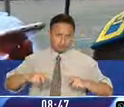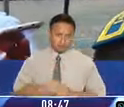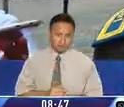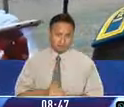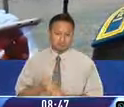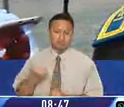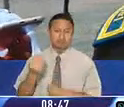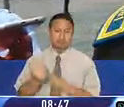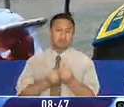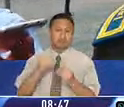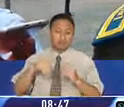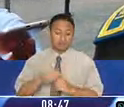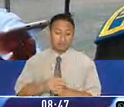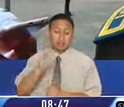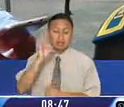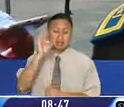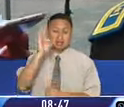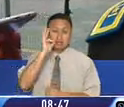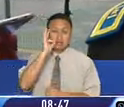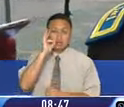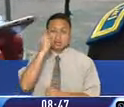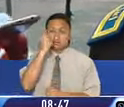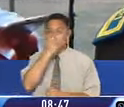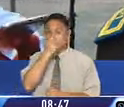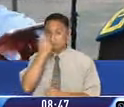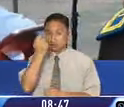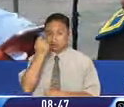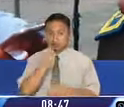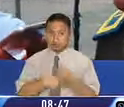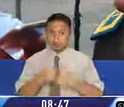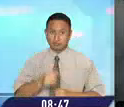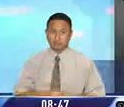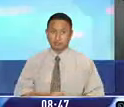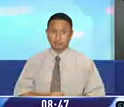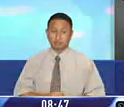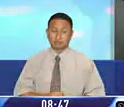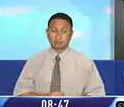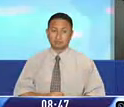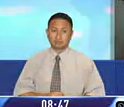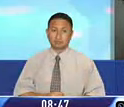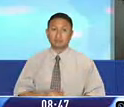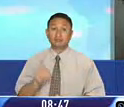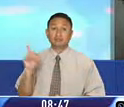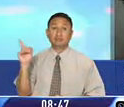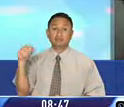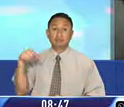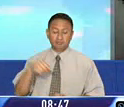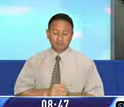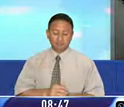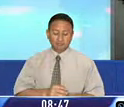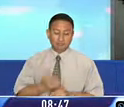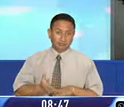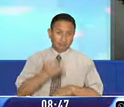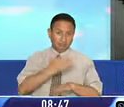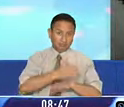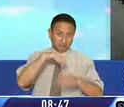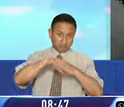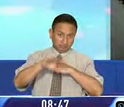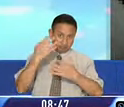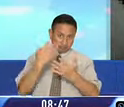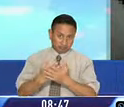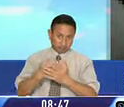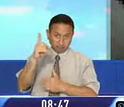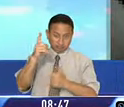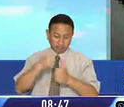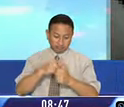al expendio de sustancias sujetas a fiscalización. La víctima mortal cuenta con antecedentes por asesinato y tráfico de